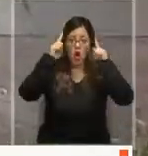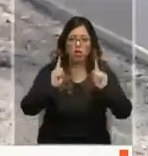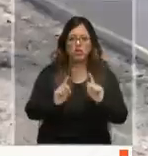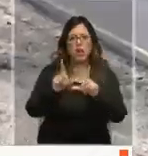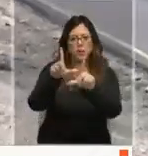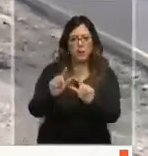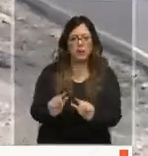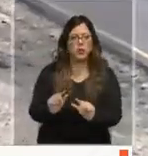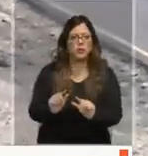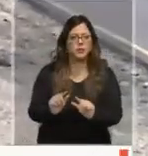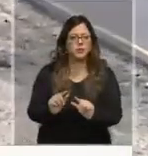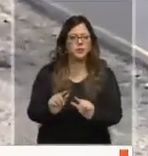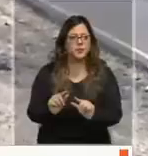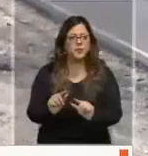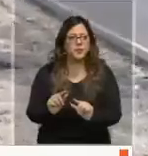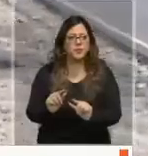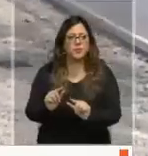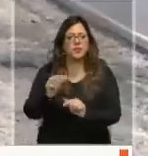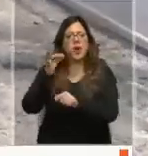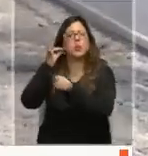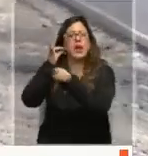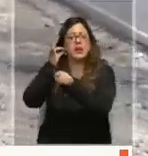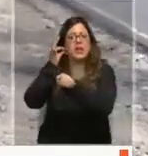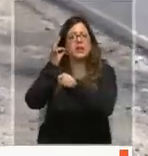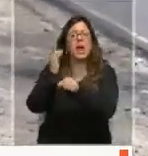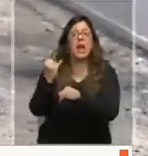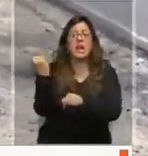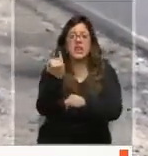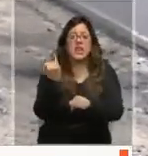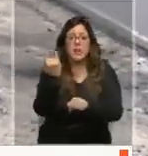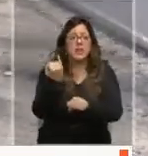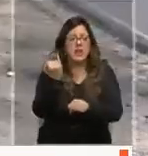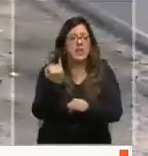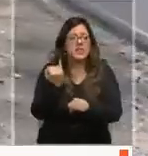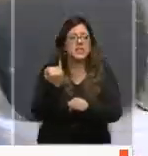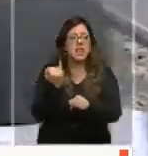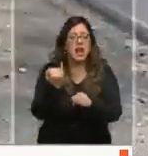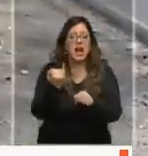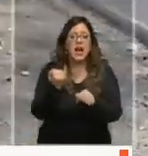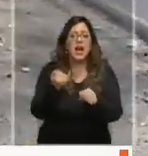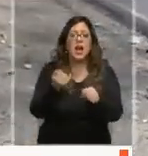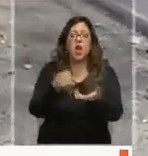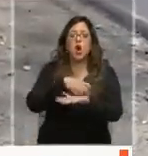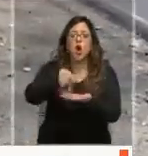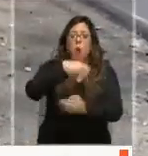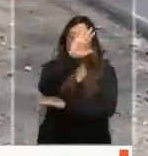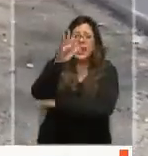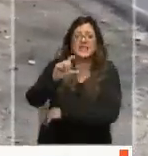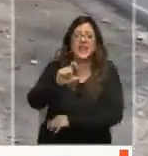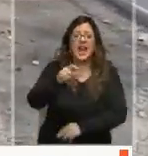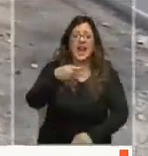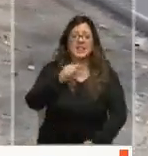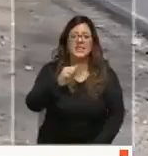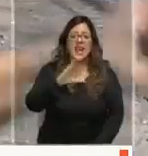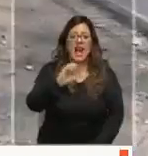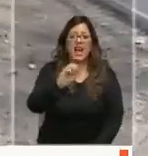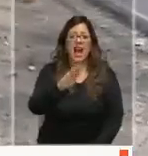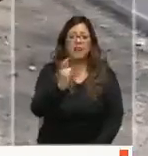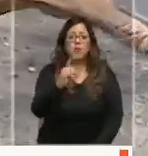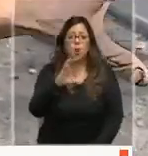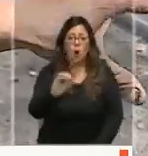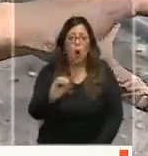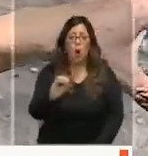menores. A una niña le iban a quitar ahí en Independencia por la Plaza Chacabuco. ¿Y alcanzó a escaparse? Sí. Sí, porque